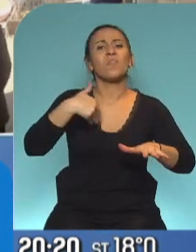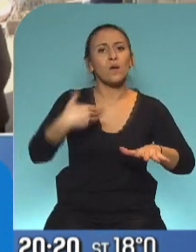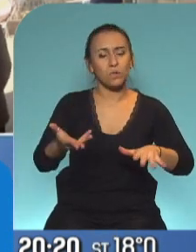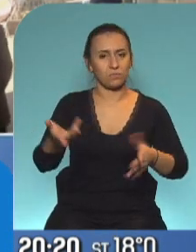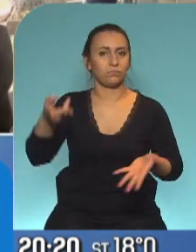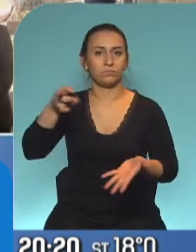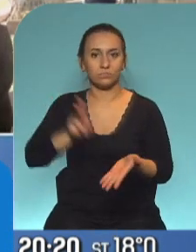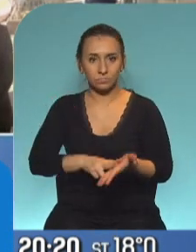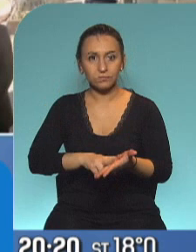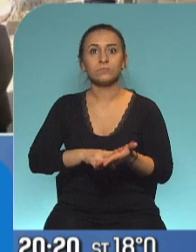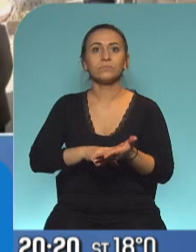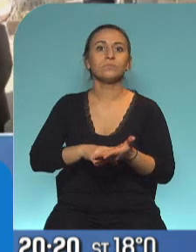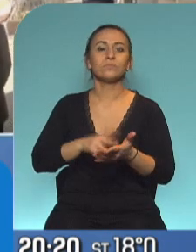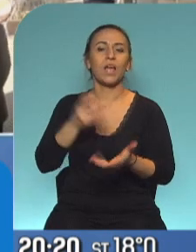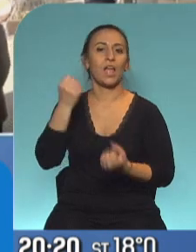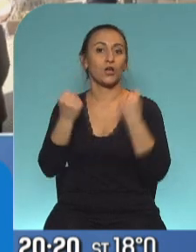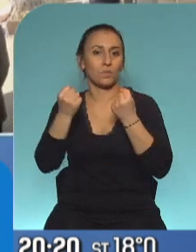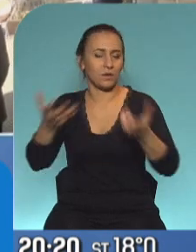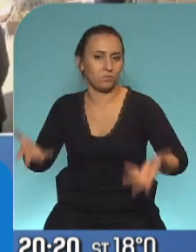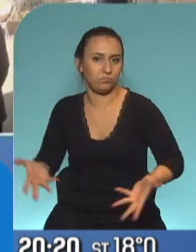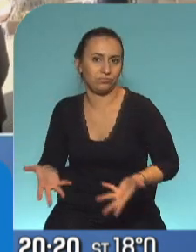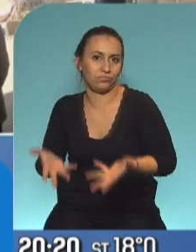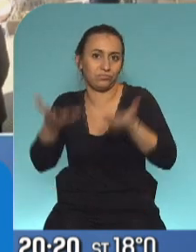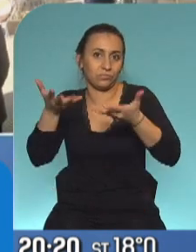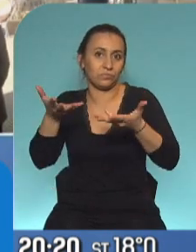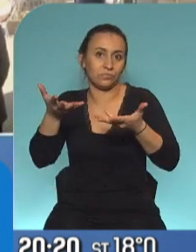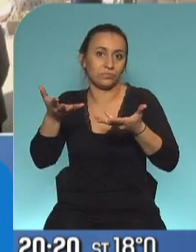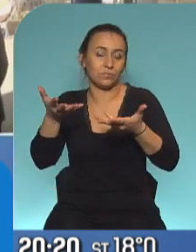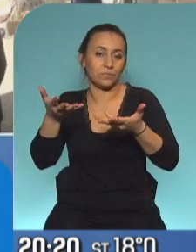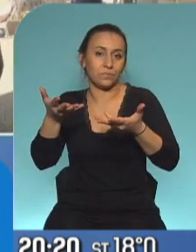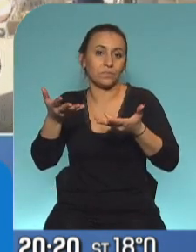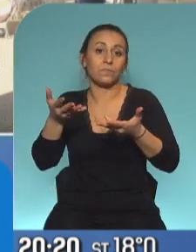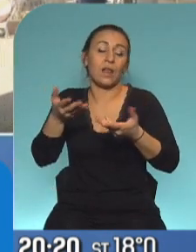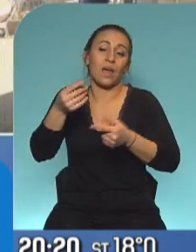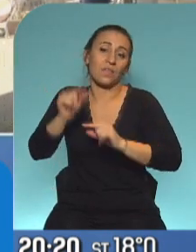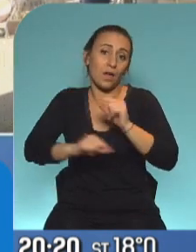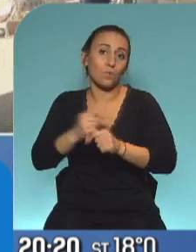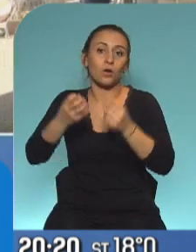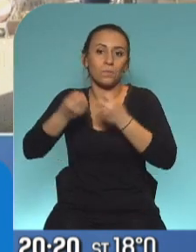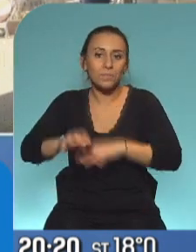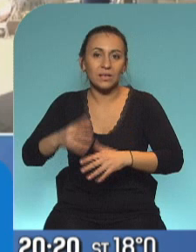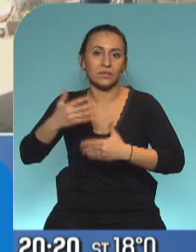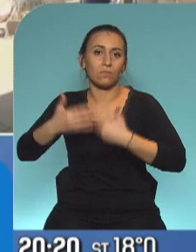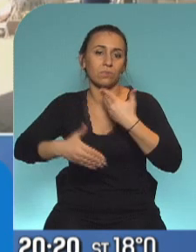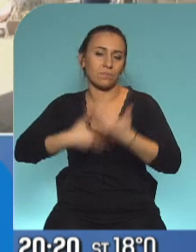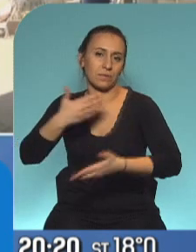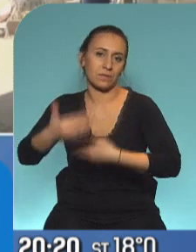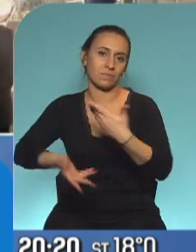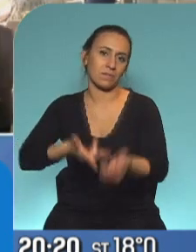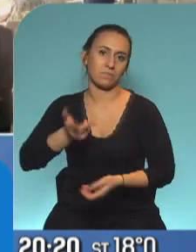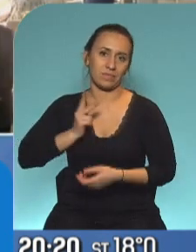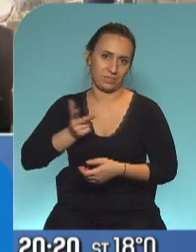que tan pronto podamos, todo empiece a funcionar. Y me